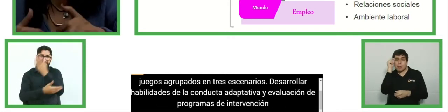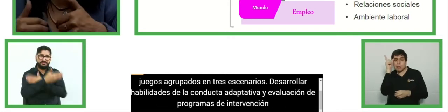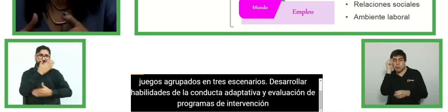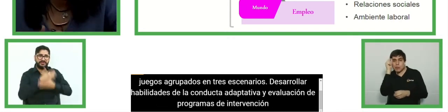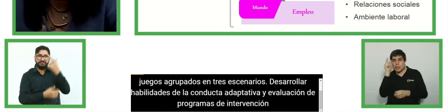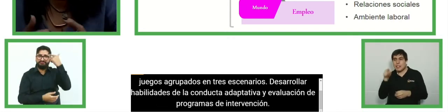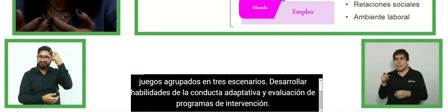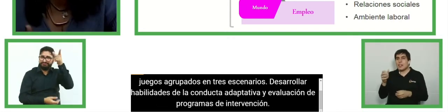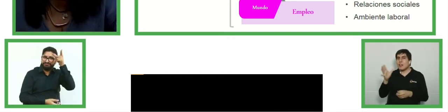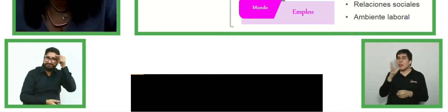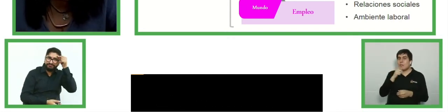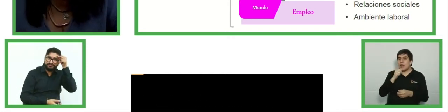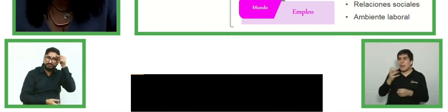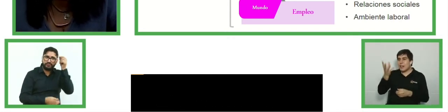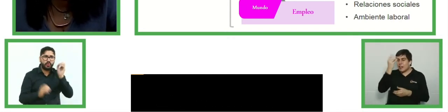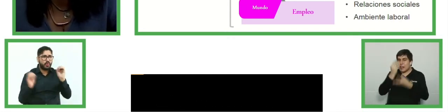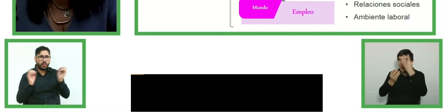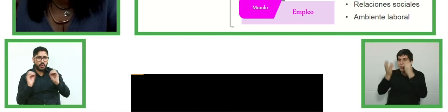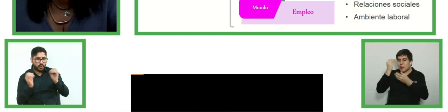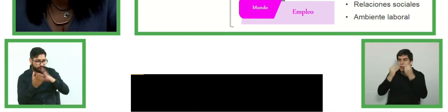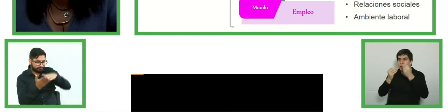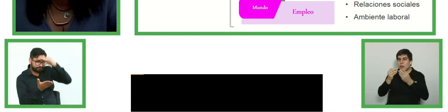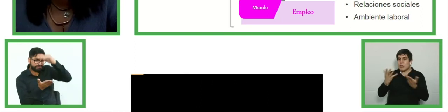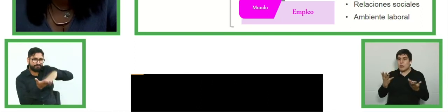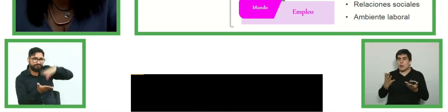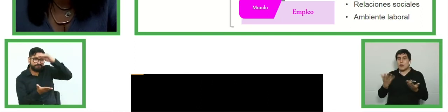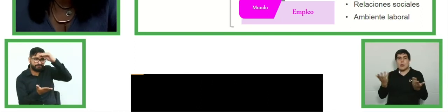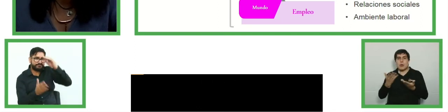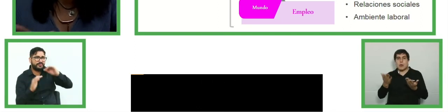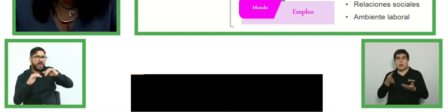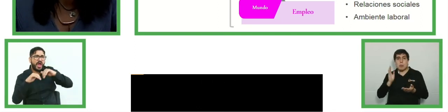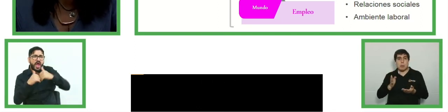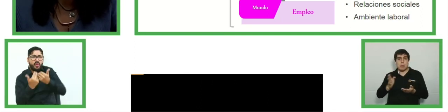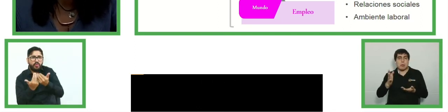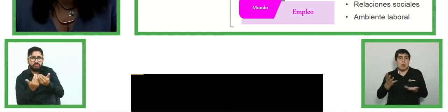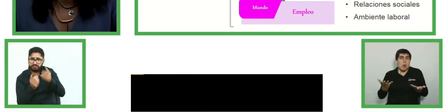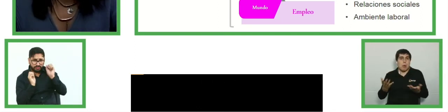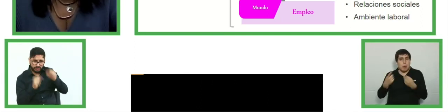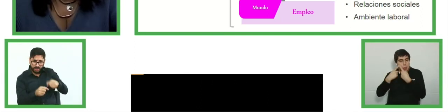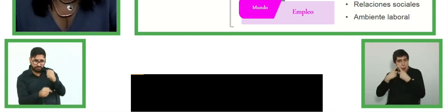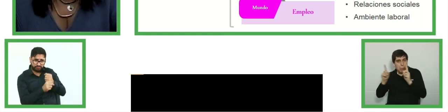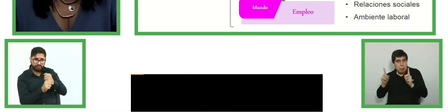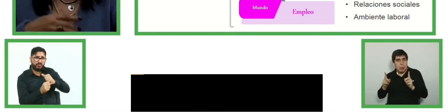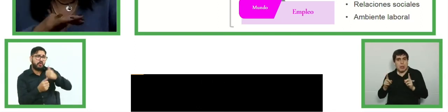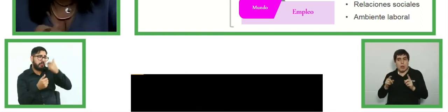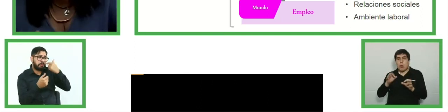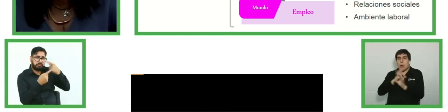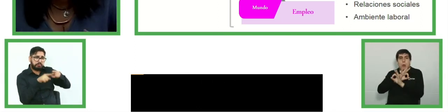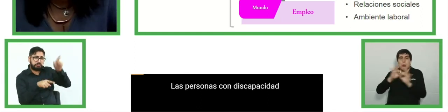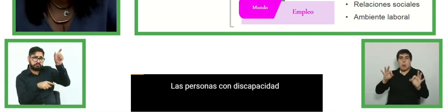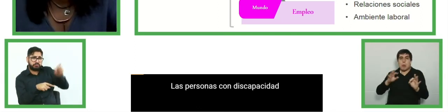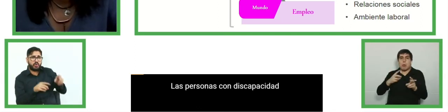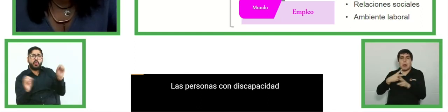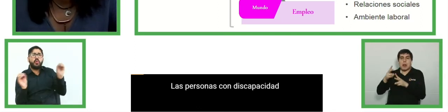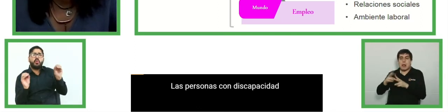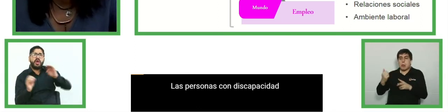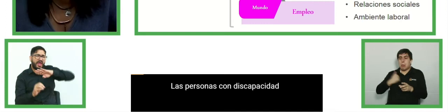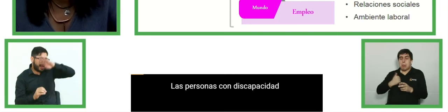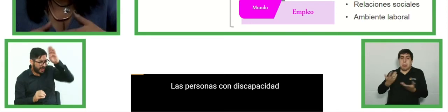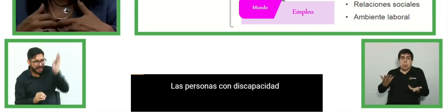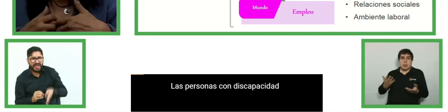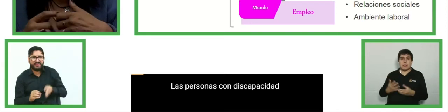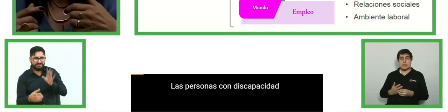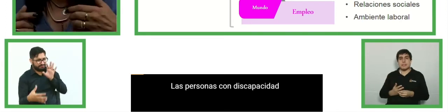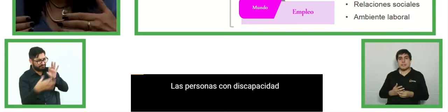ha aprendido determinadas conductas, modelo de déficit, o no las ha puesto en práctica por diversas circunstancias o